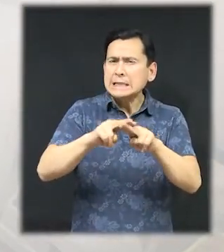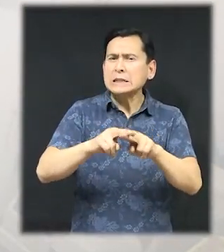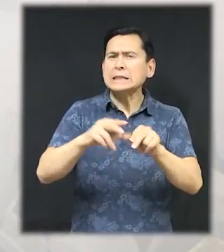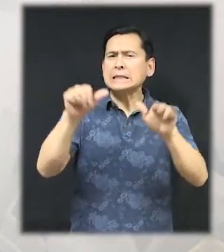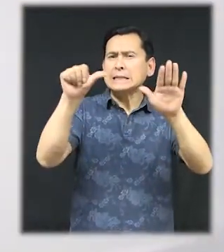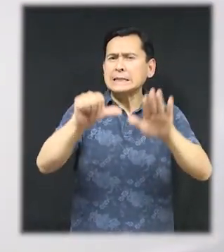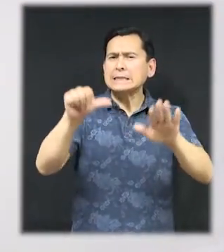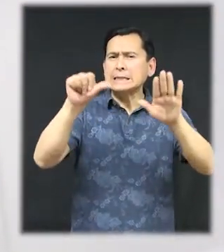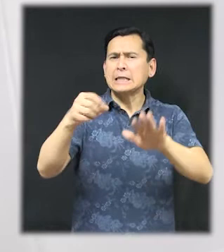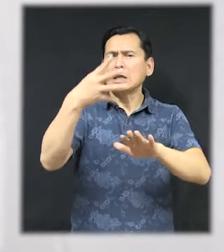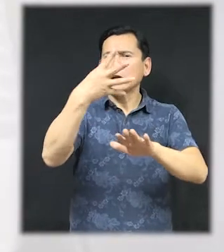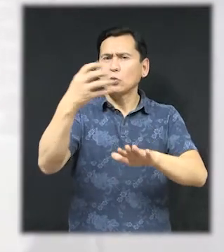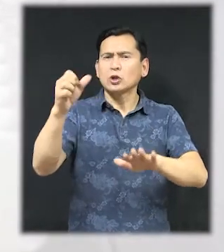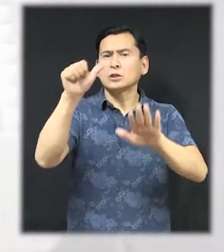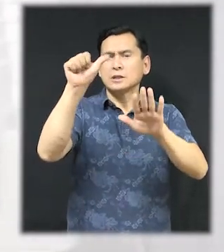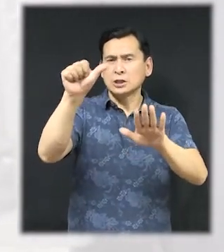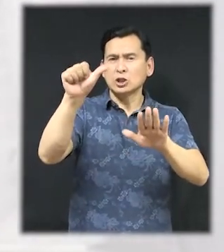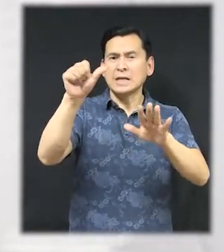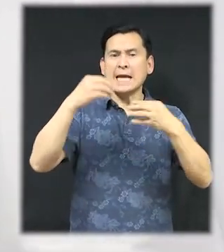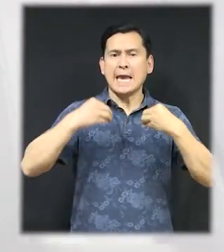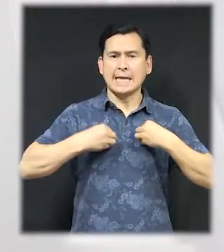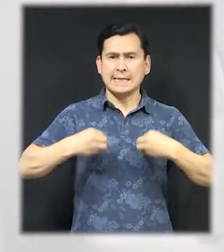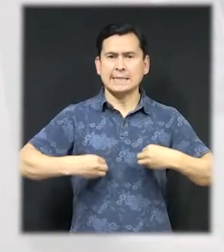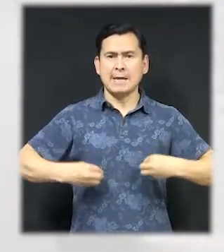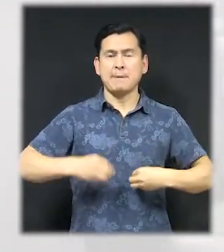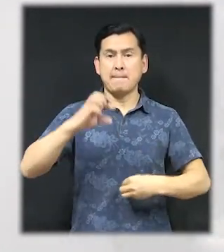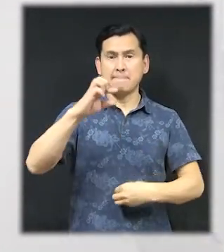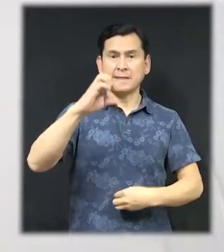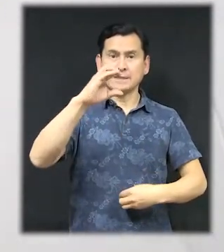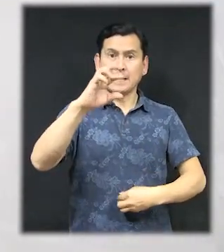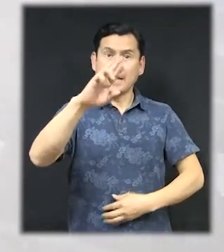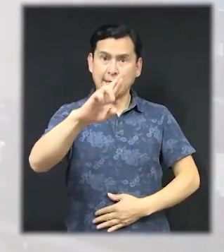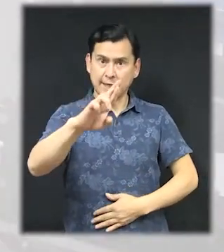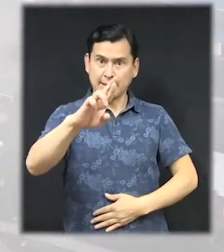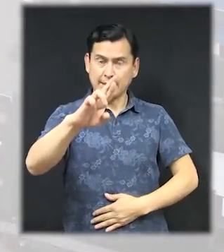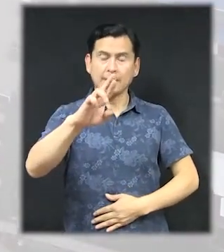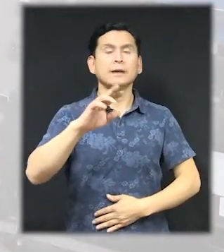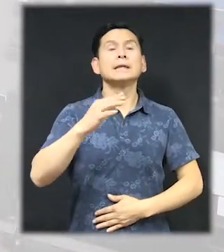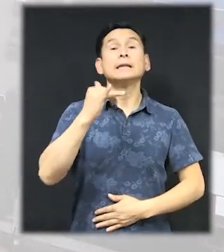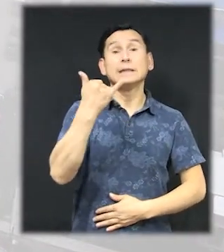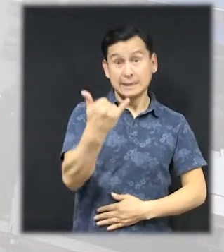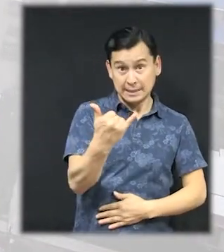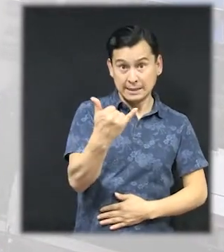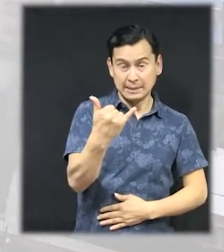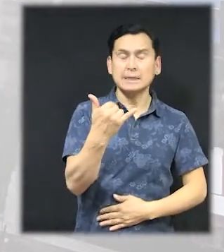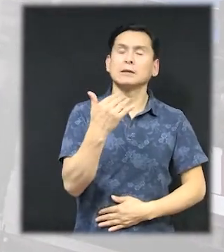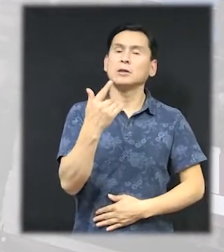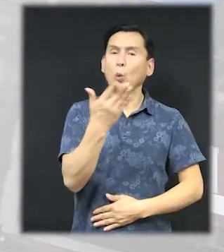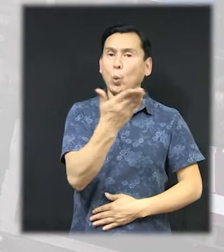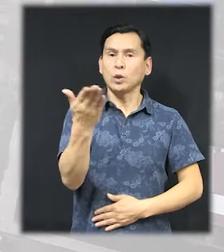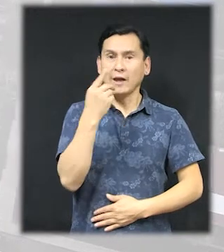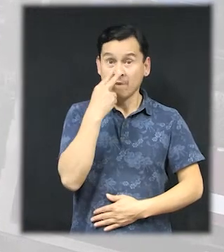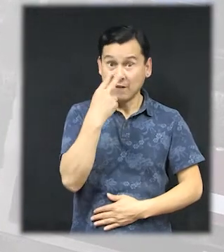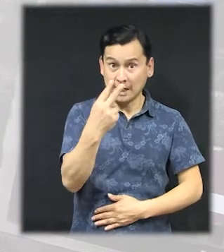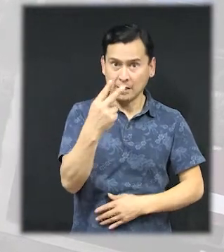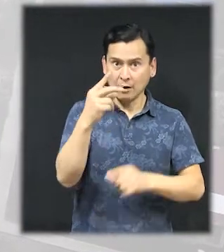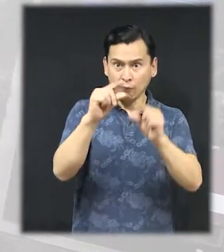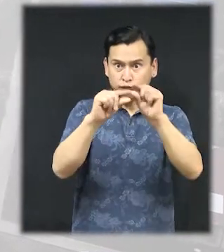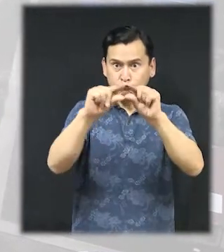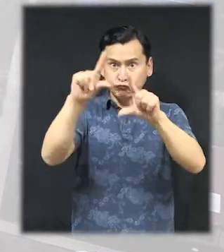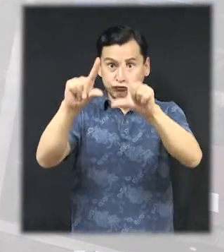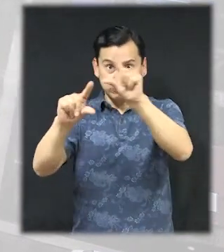de 16.406 muestras de exámenes PCR Y como ustedes ven ahí en